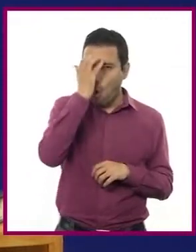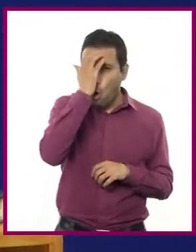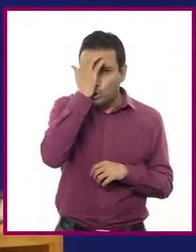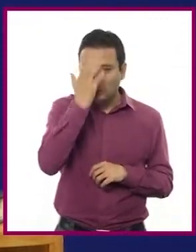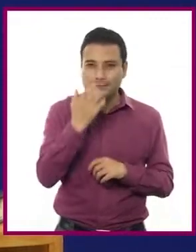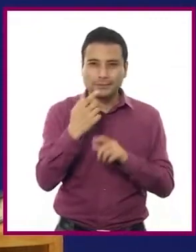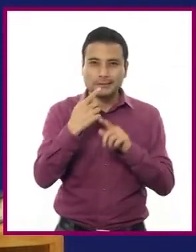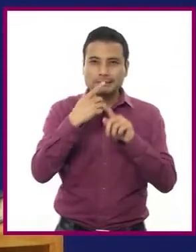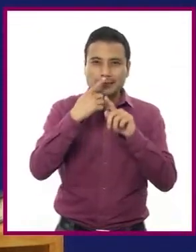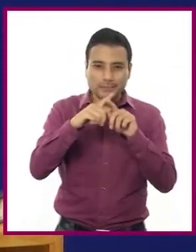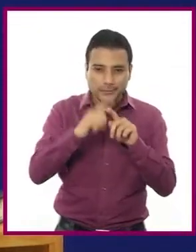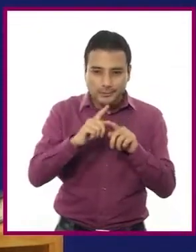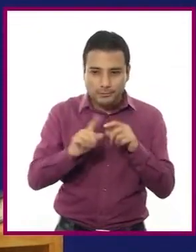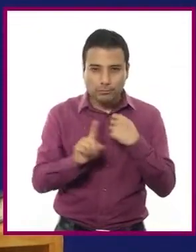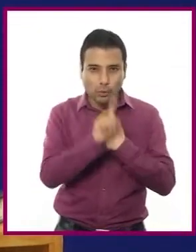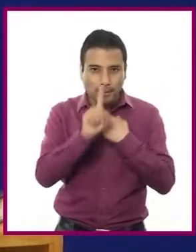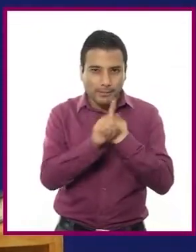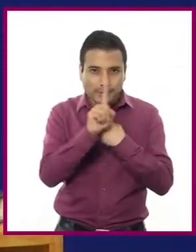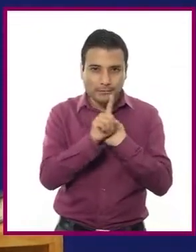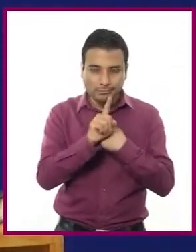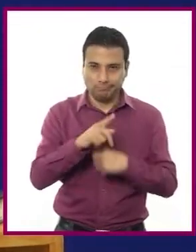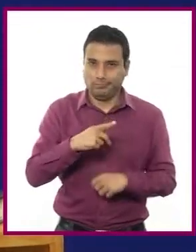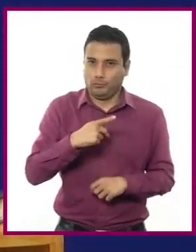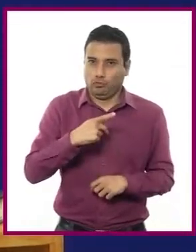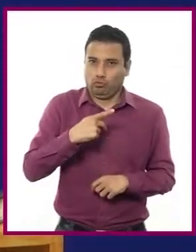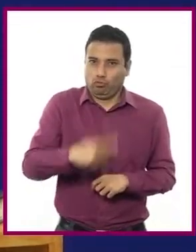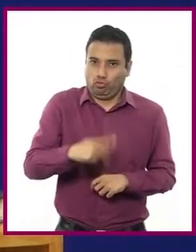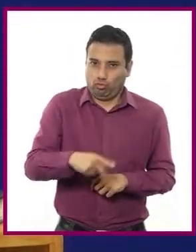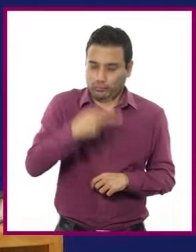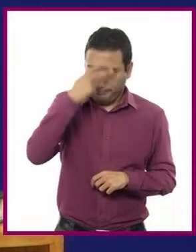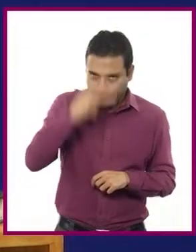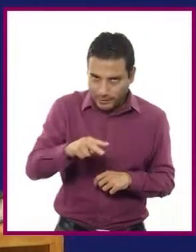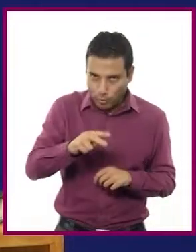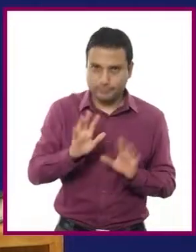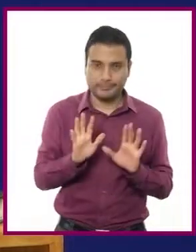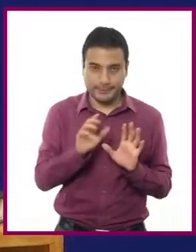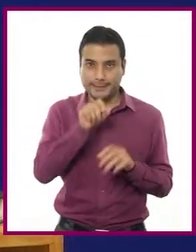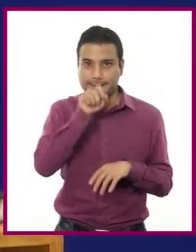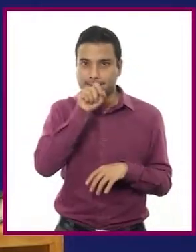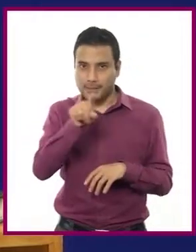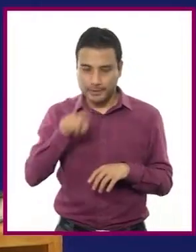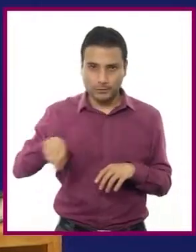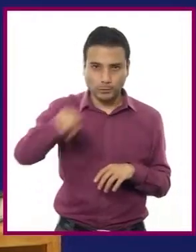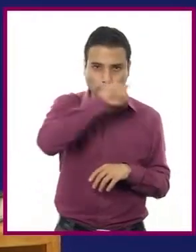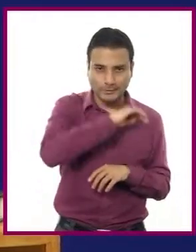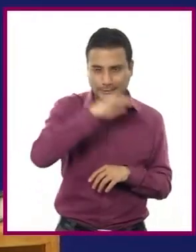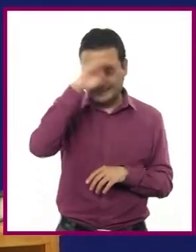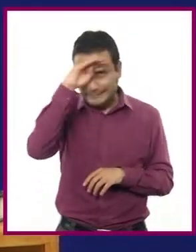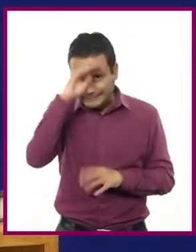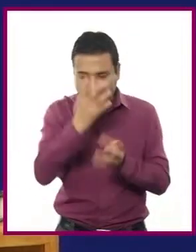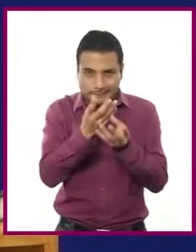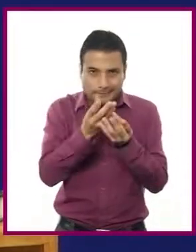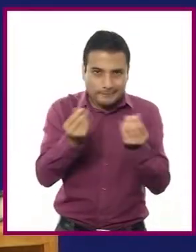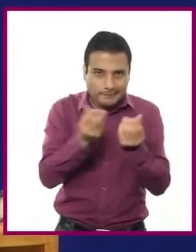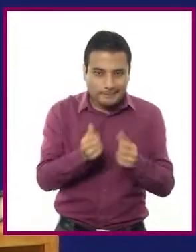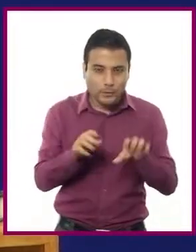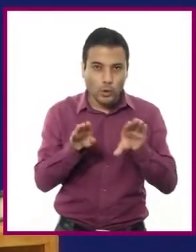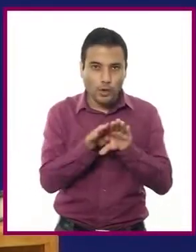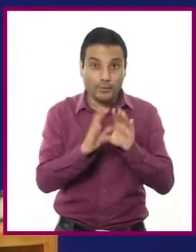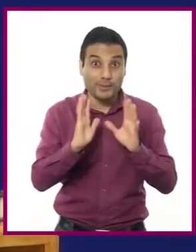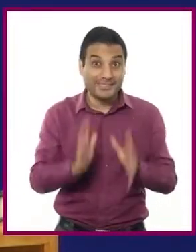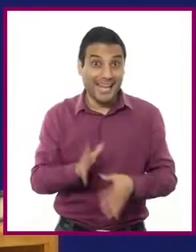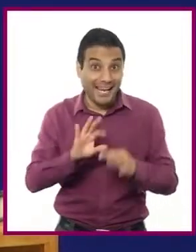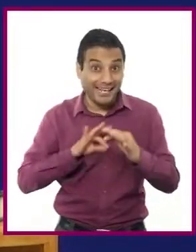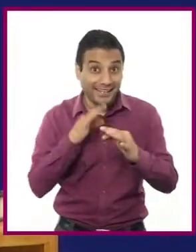diversos problemas que afectan a nuestra sociedad y también para sensibilizarnos y colaborar para buscar una solución. ¿Listas y listos?